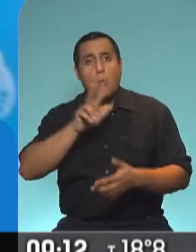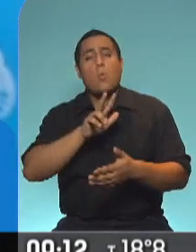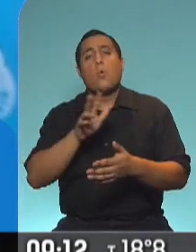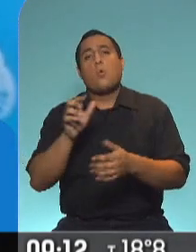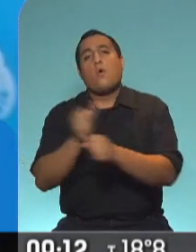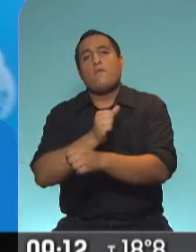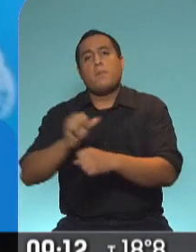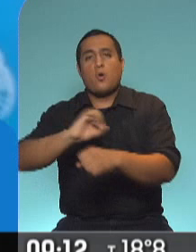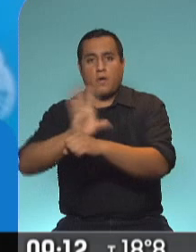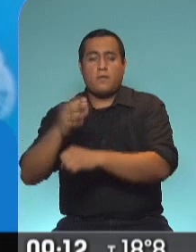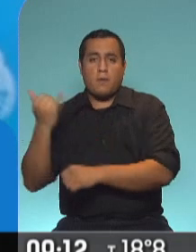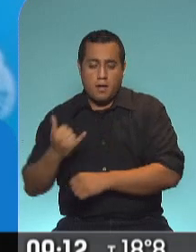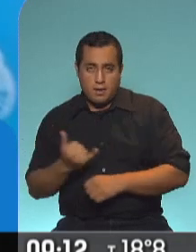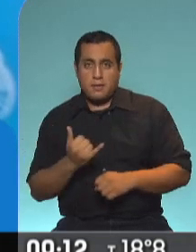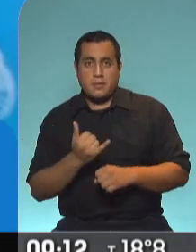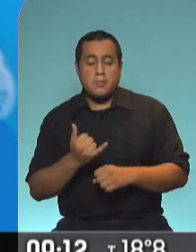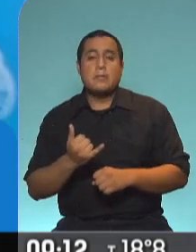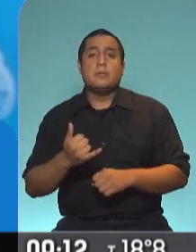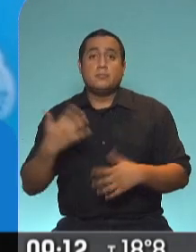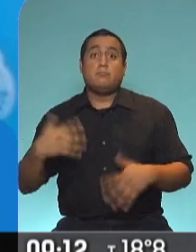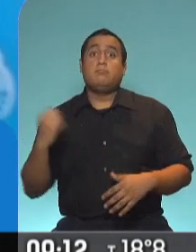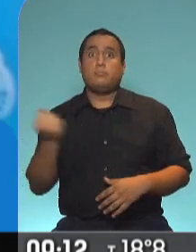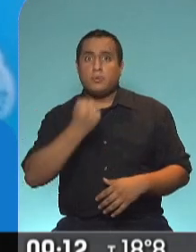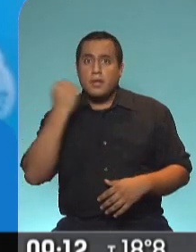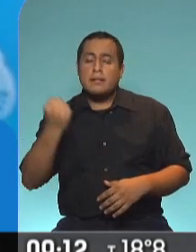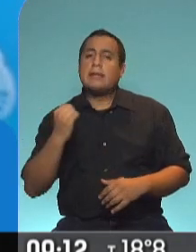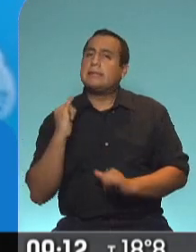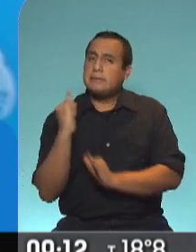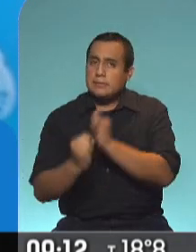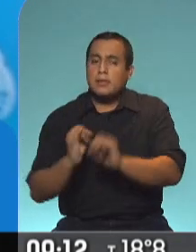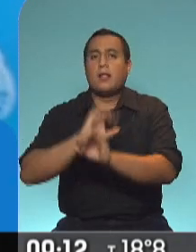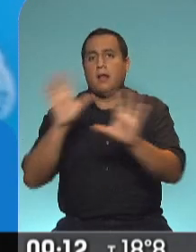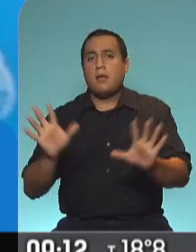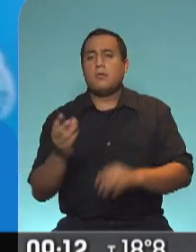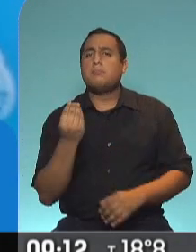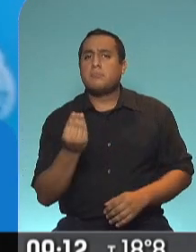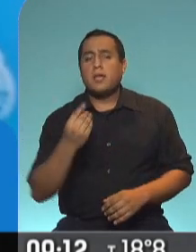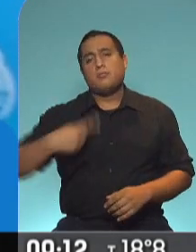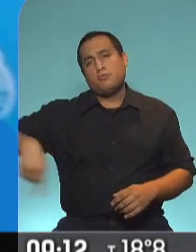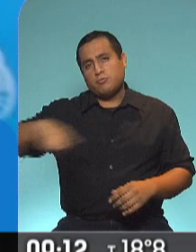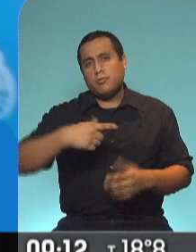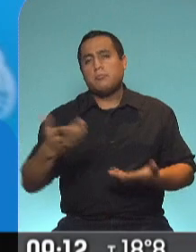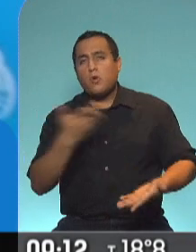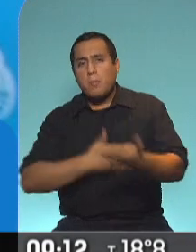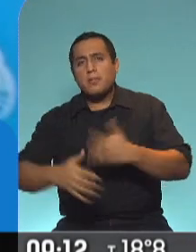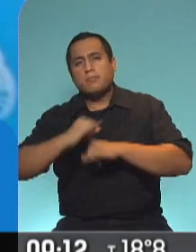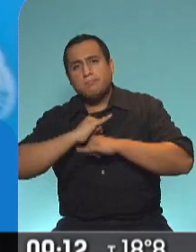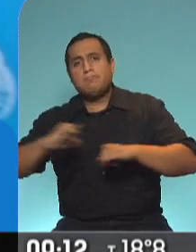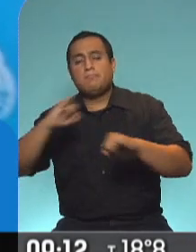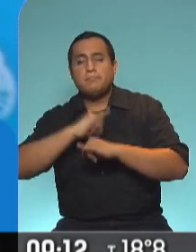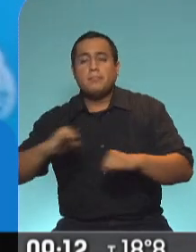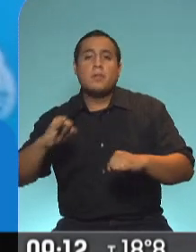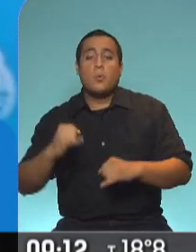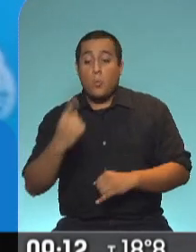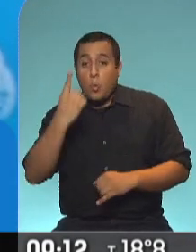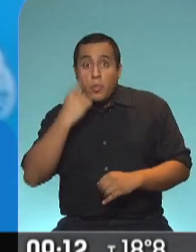confirmados esto es muy importante también aclarar que venimos compartiendo siempre que los números de un día